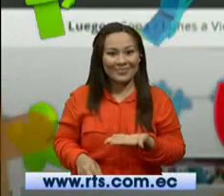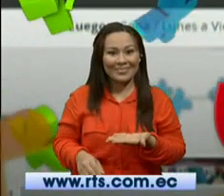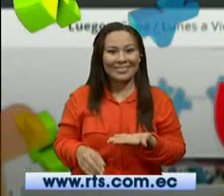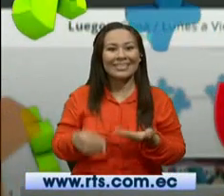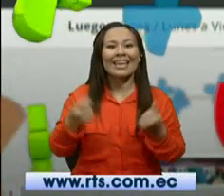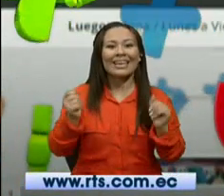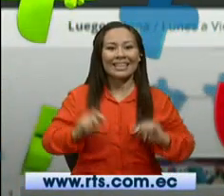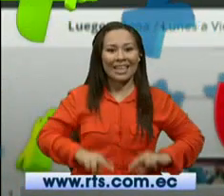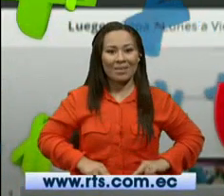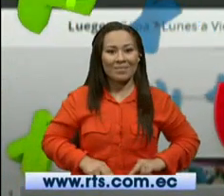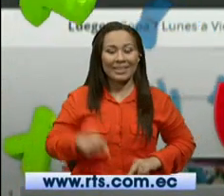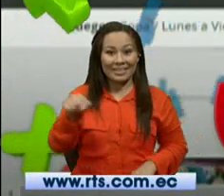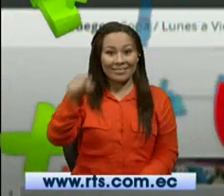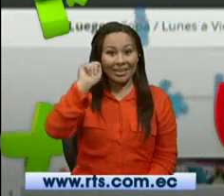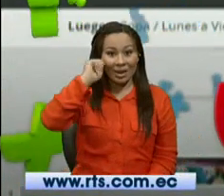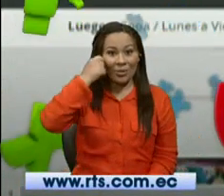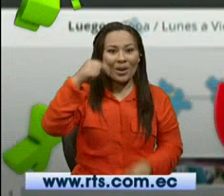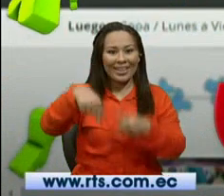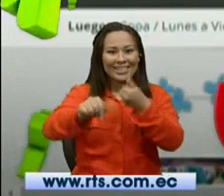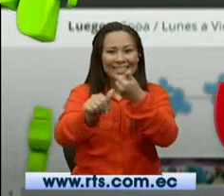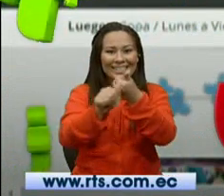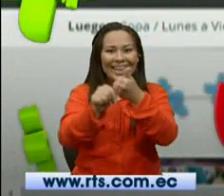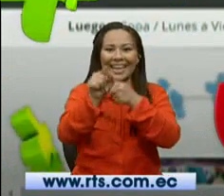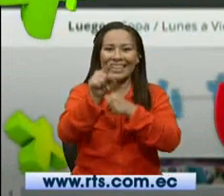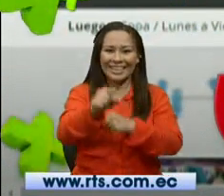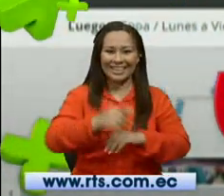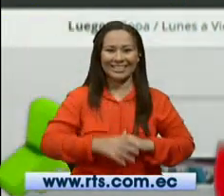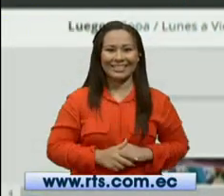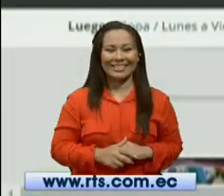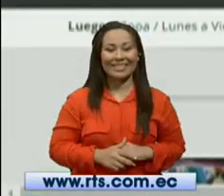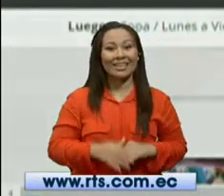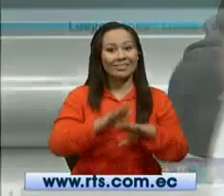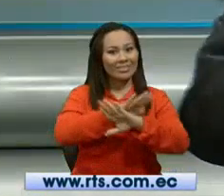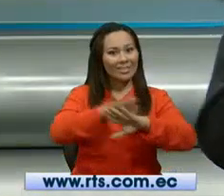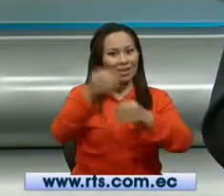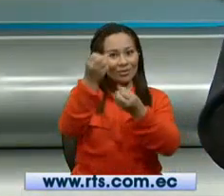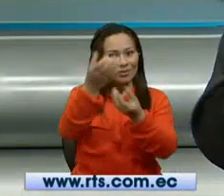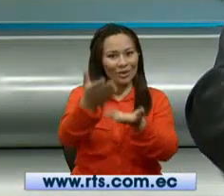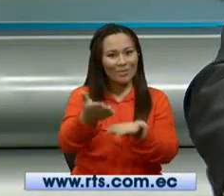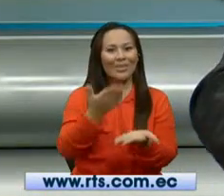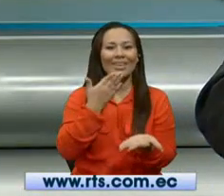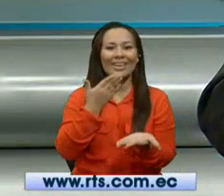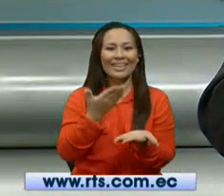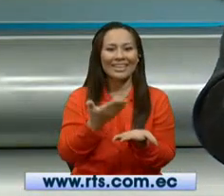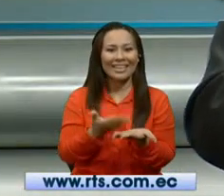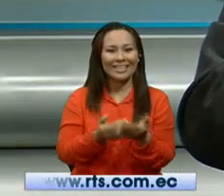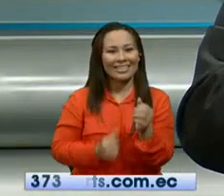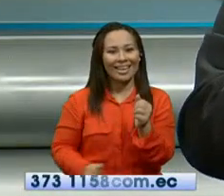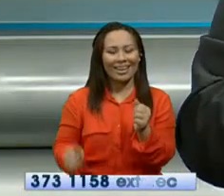www.rts.com.es. RTS, más cerca de ti. Están informados. Gracias por habernos